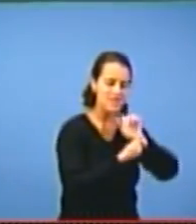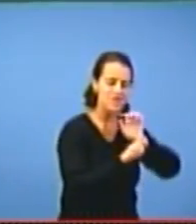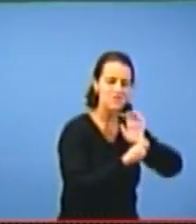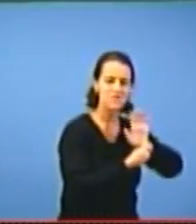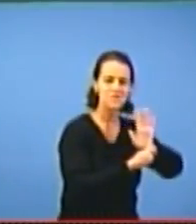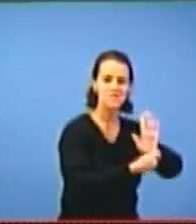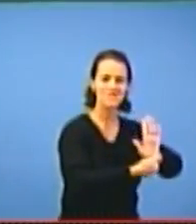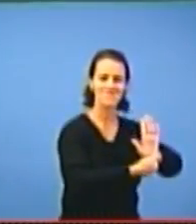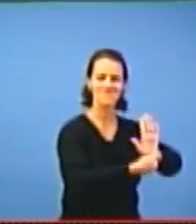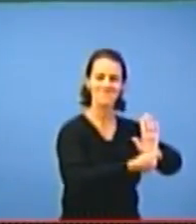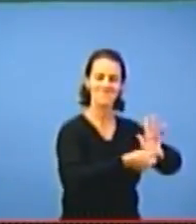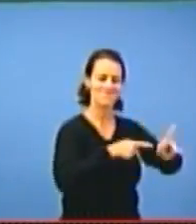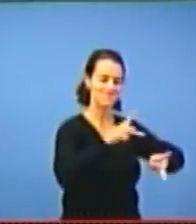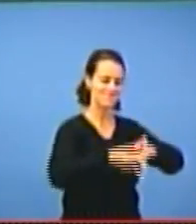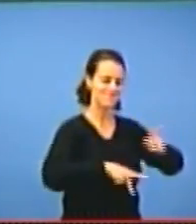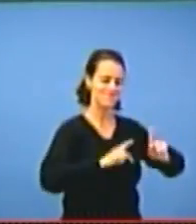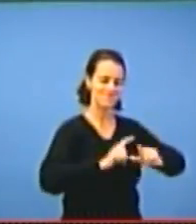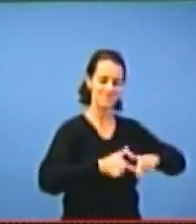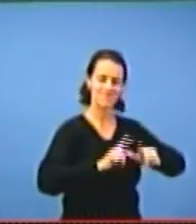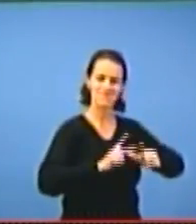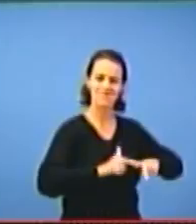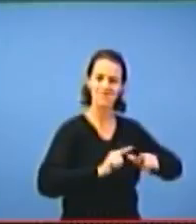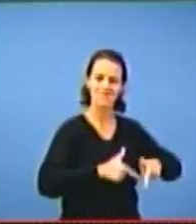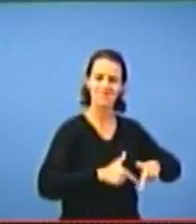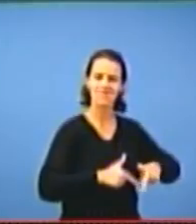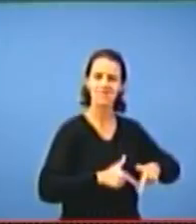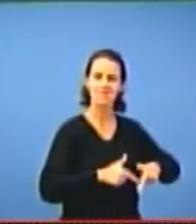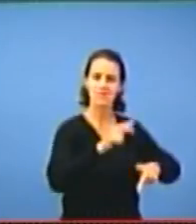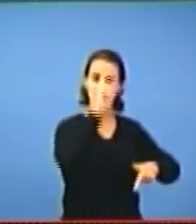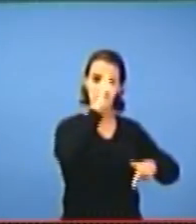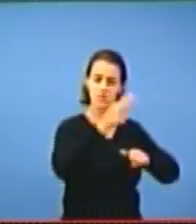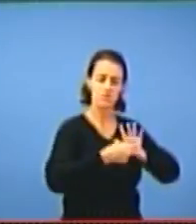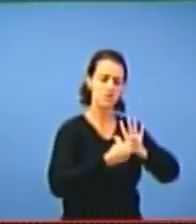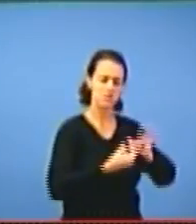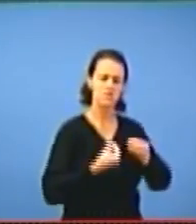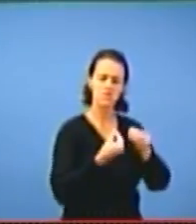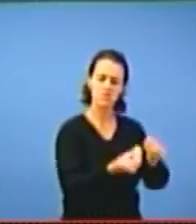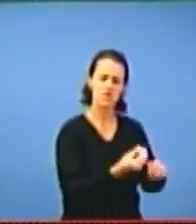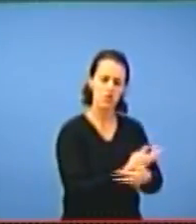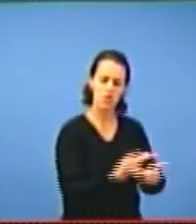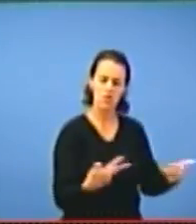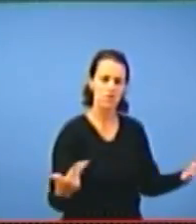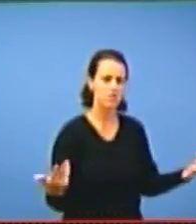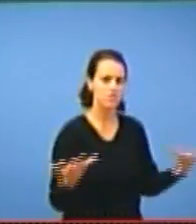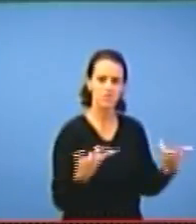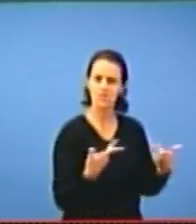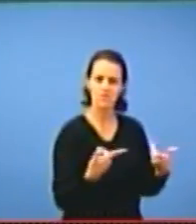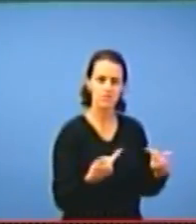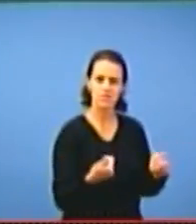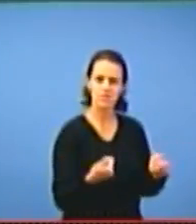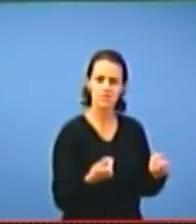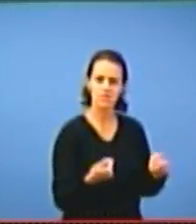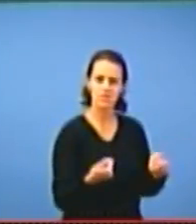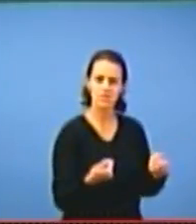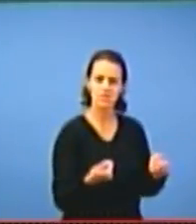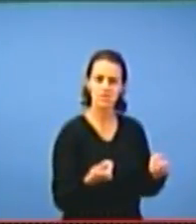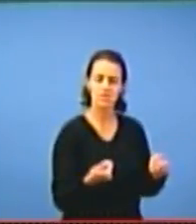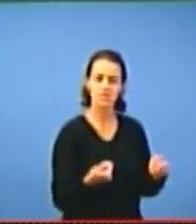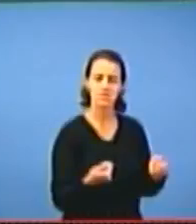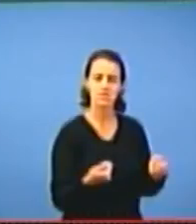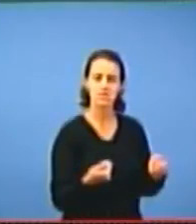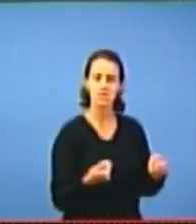El Señor dio a aquel pueblo, mis hermanos, cosas extraordinarias. Pero vamos a adelantar un